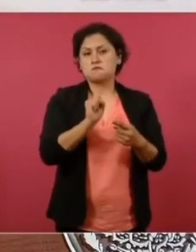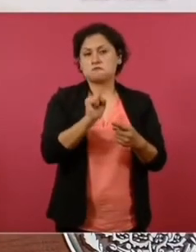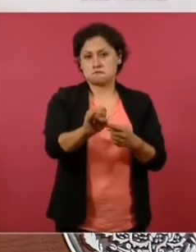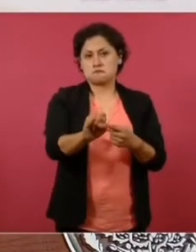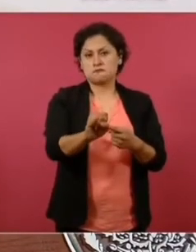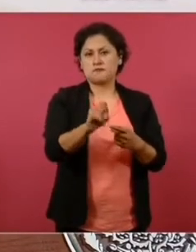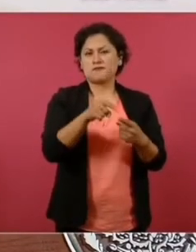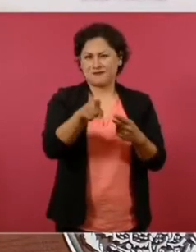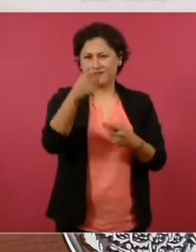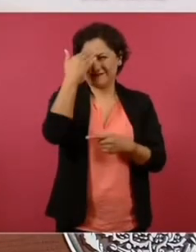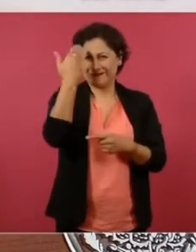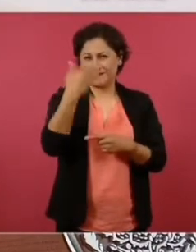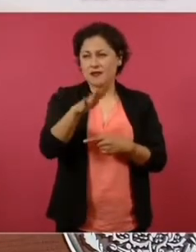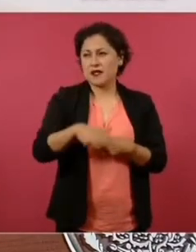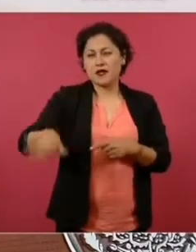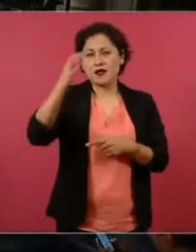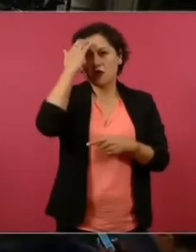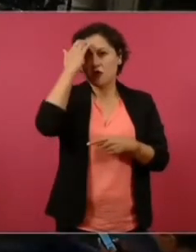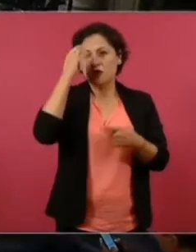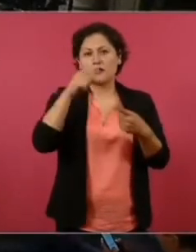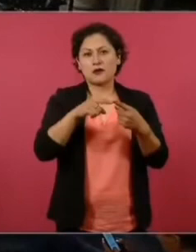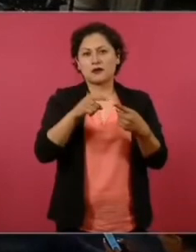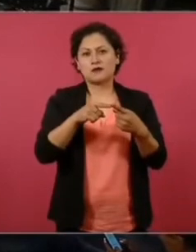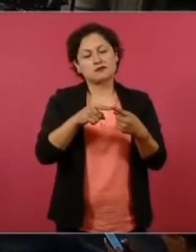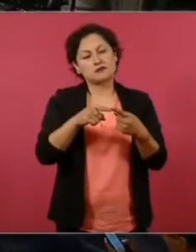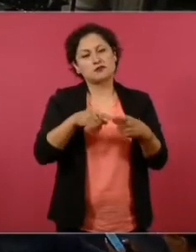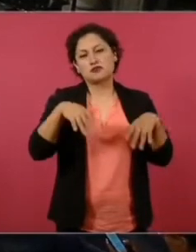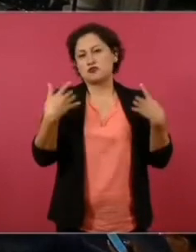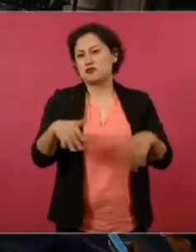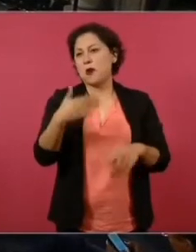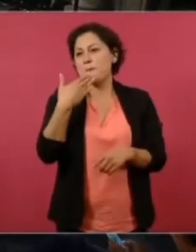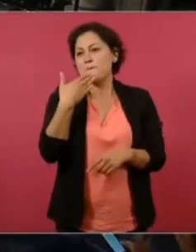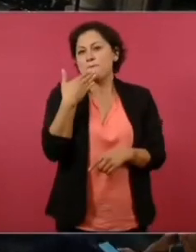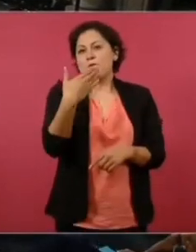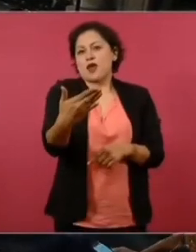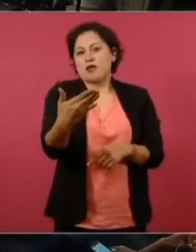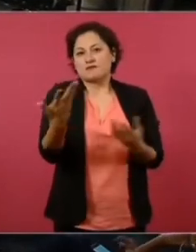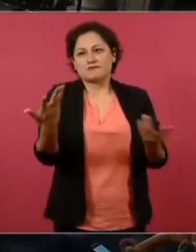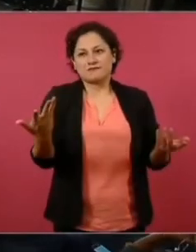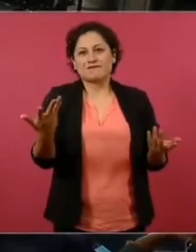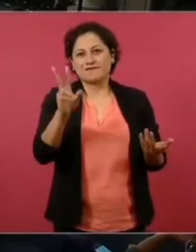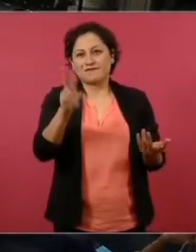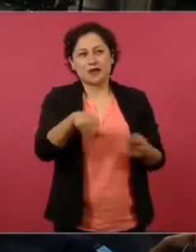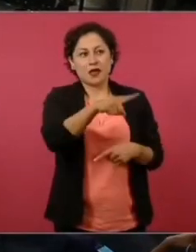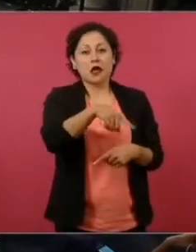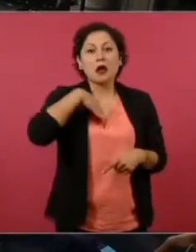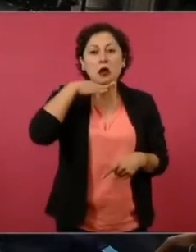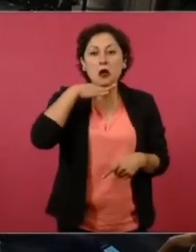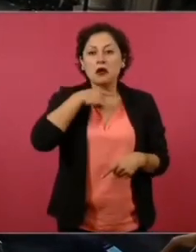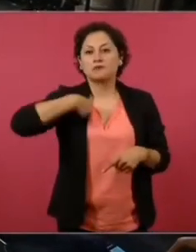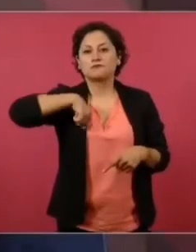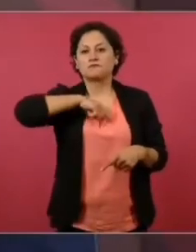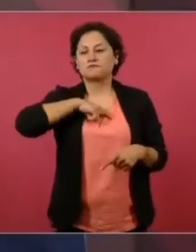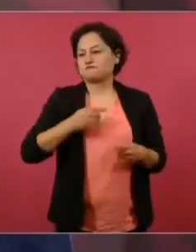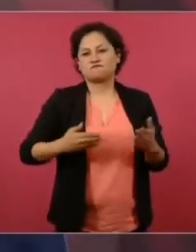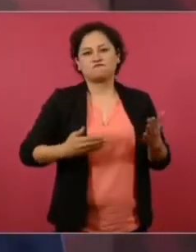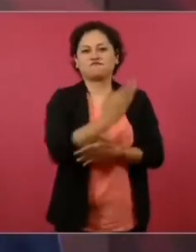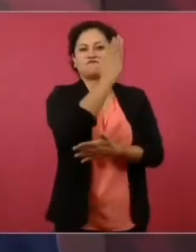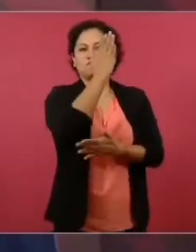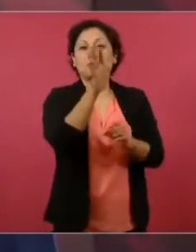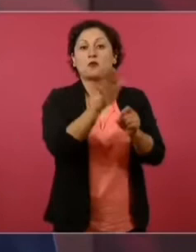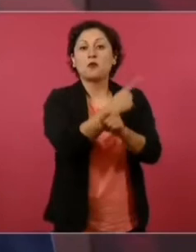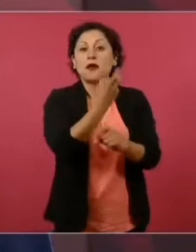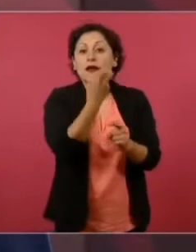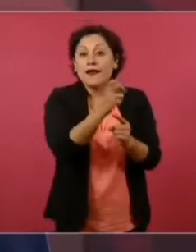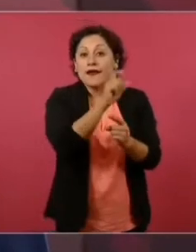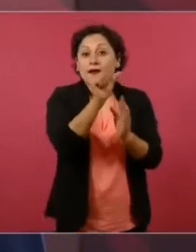dice coloquialmente, pues un gol, les metimos un gol, porque con esa reforma se canceló